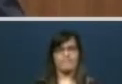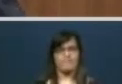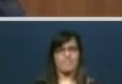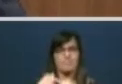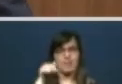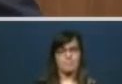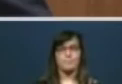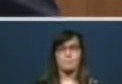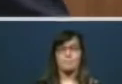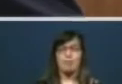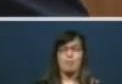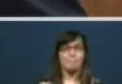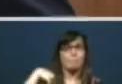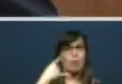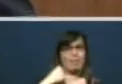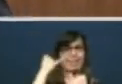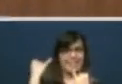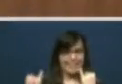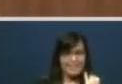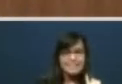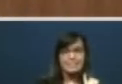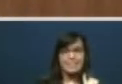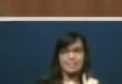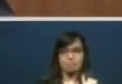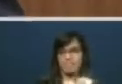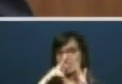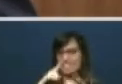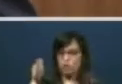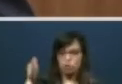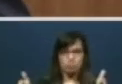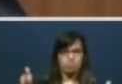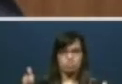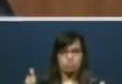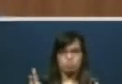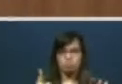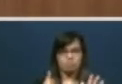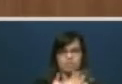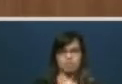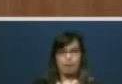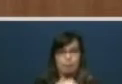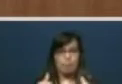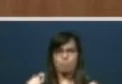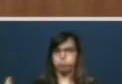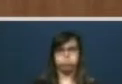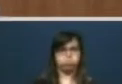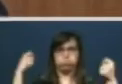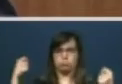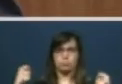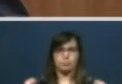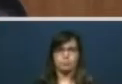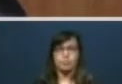la profunda y larga crisis experimentada durante los últimos seis años truncó pronto esa positiva evaluación